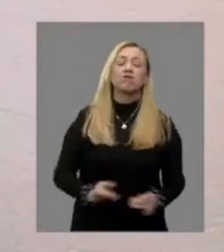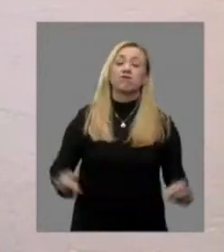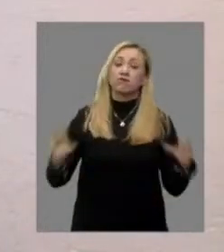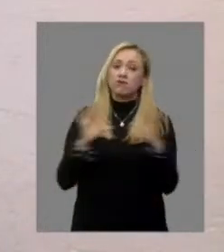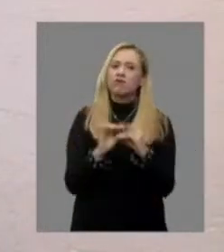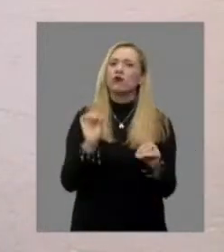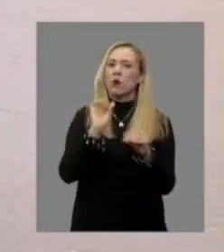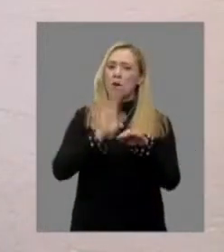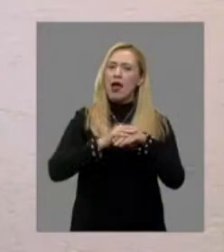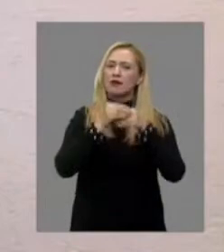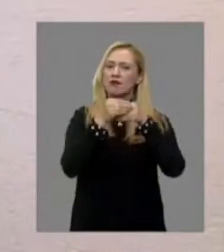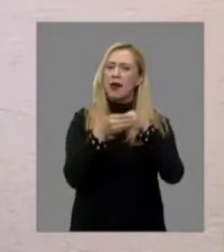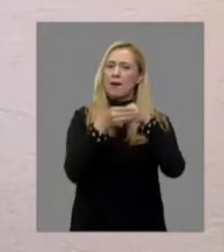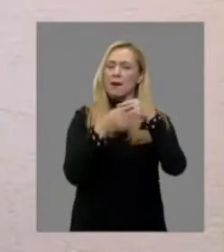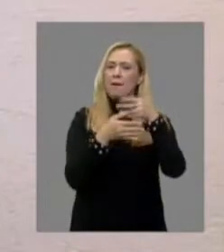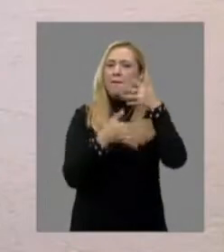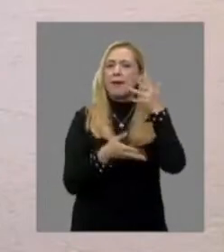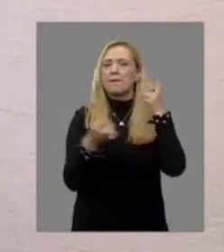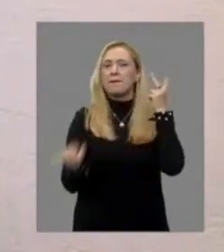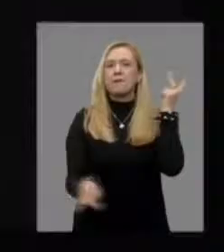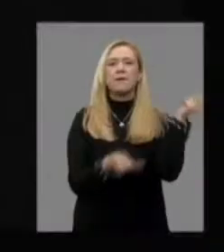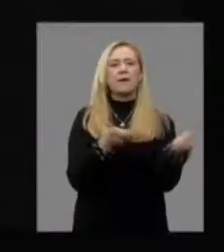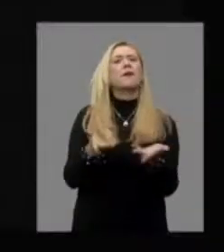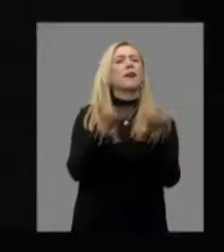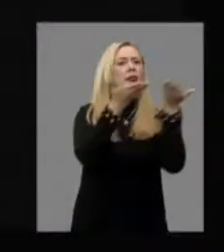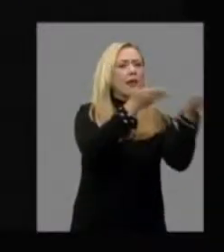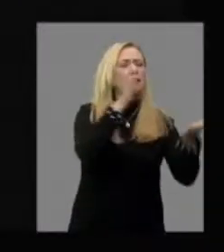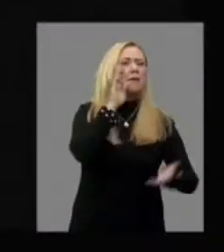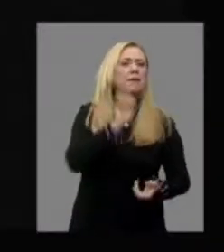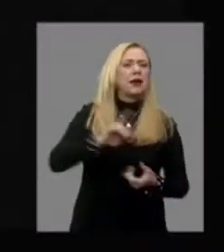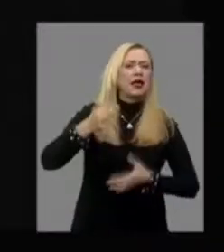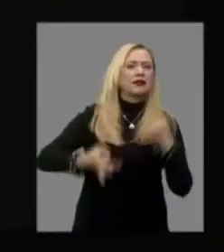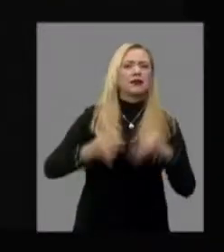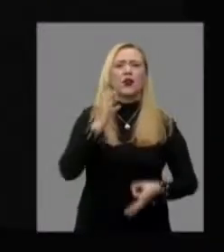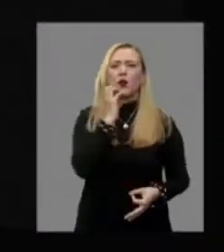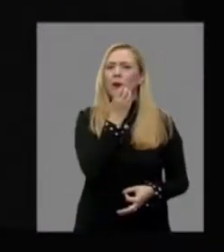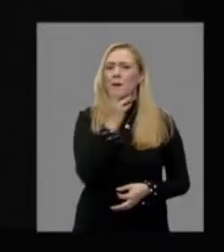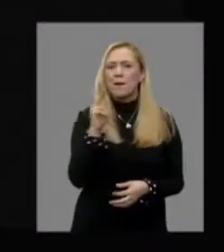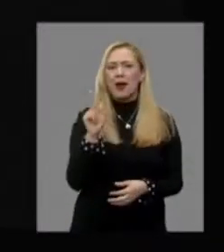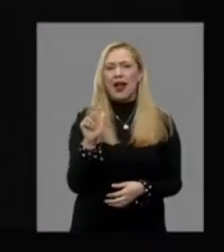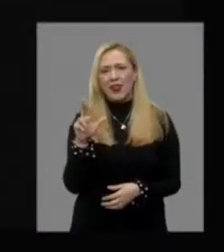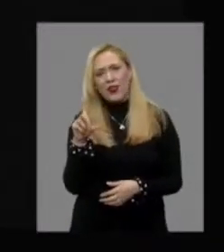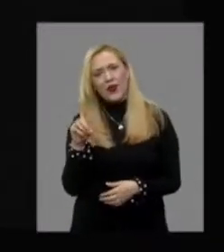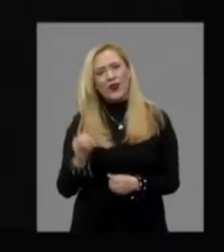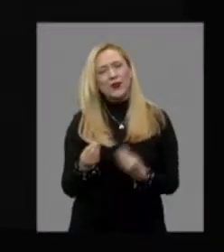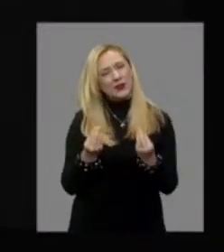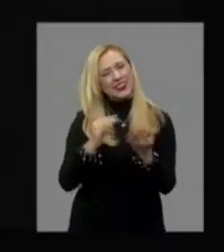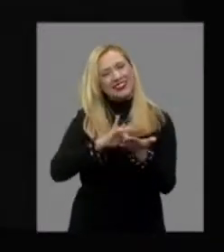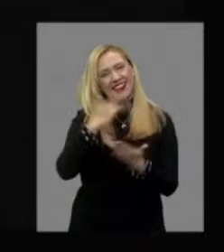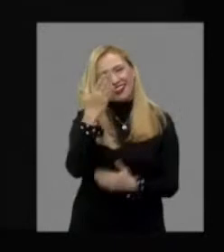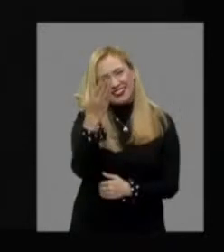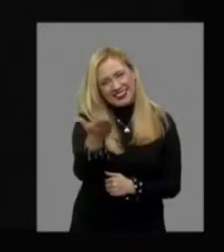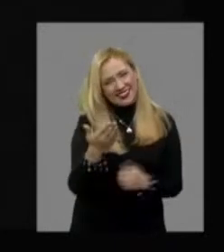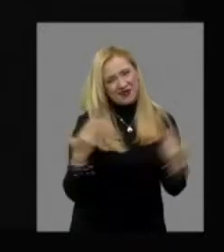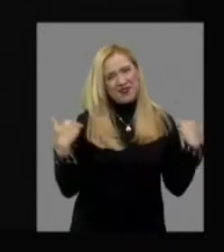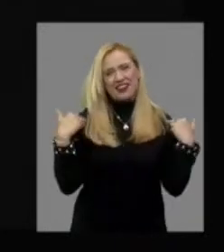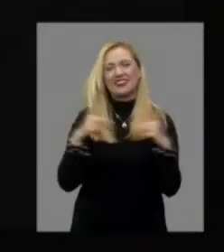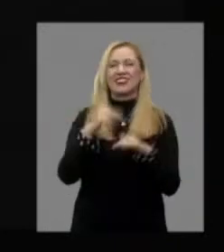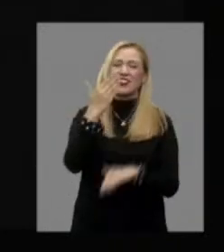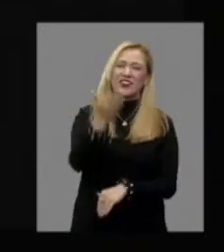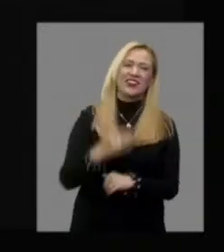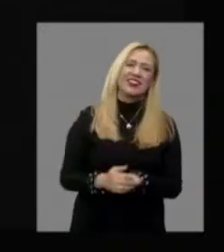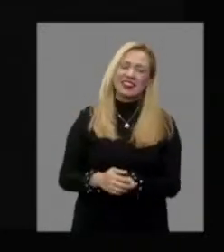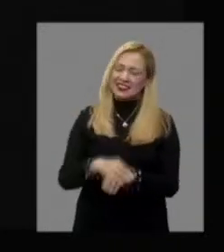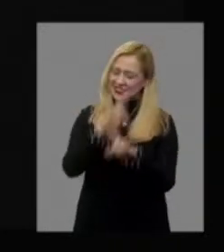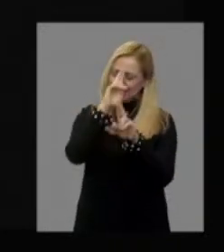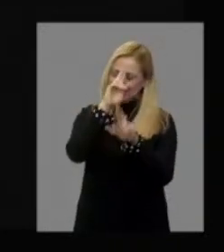profundizando en las siguientes preguntas. Adelante, ministro Pardo. Muchas gracias, maestro de la Rosa. Un